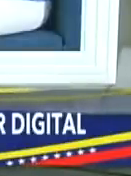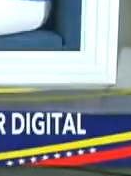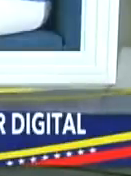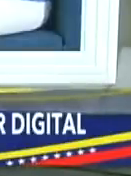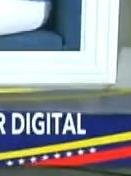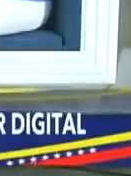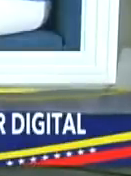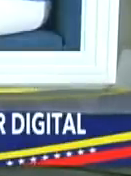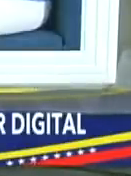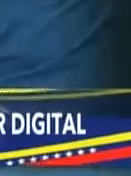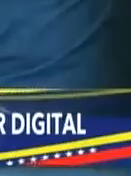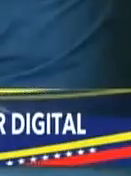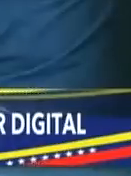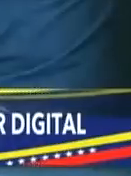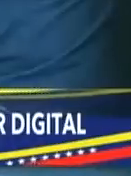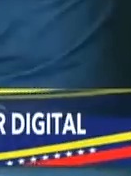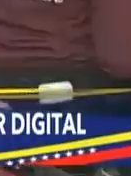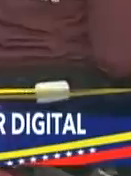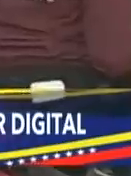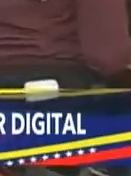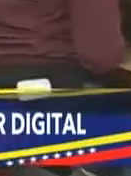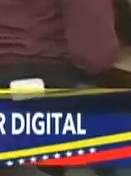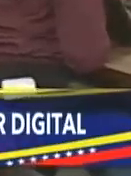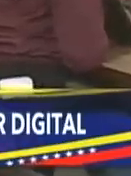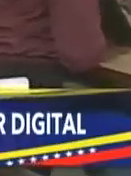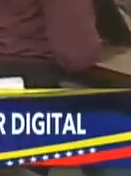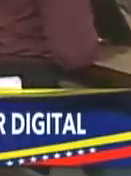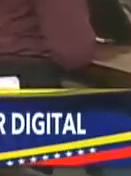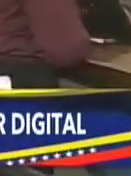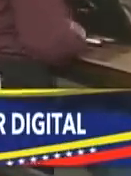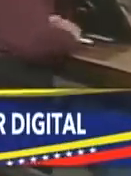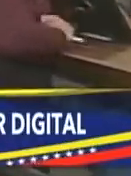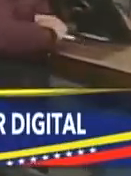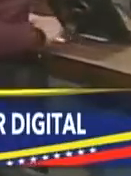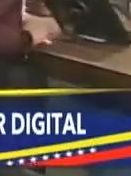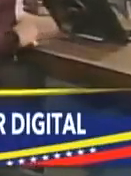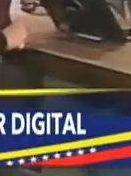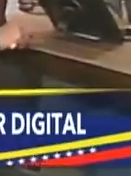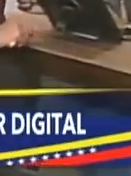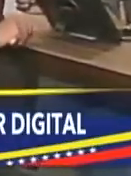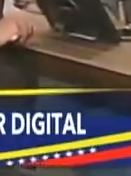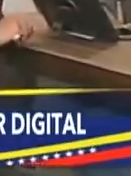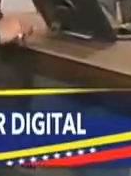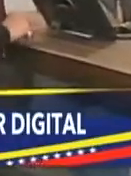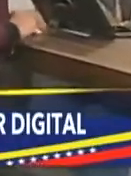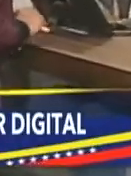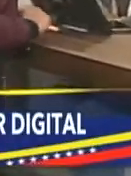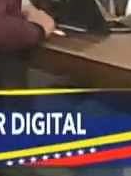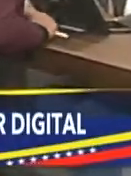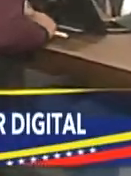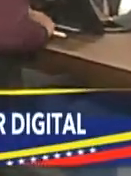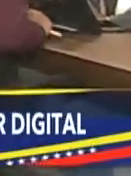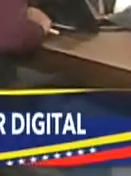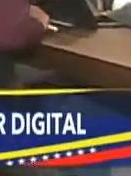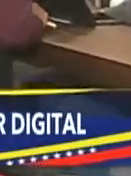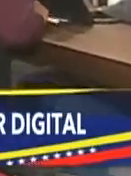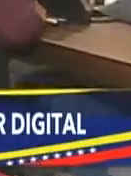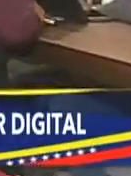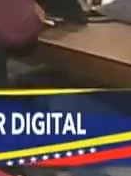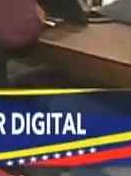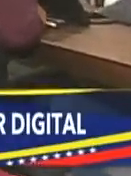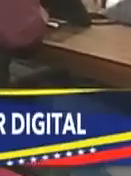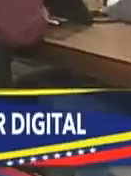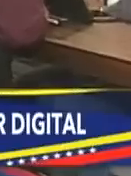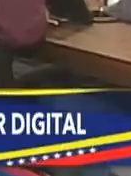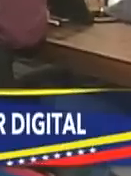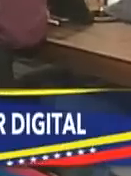sopa le pedían la receta de cuál era el aliño que utilizaba para esa sopa. Y ahora hizo un emprendimiento y